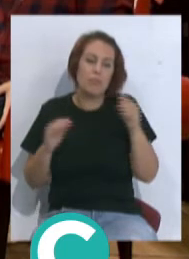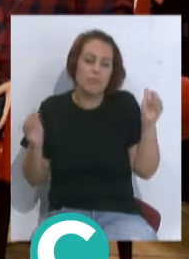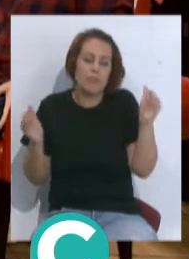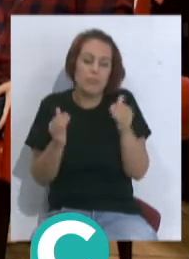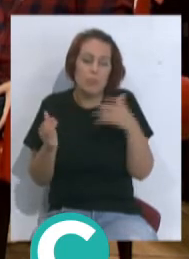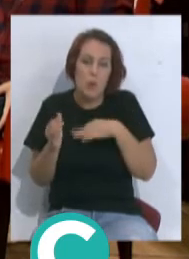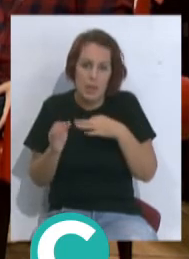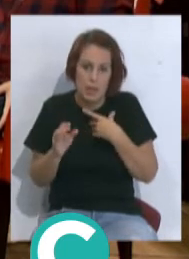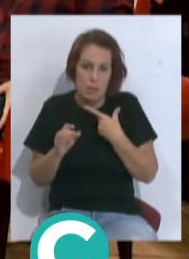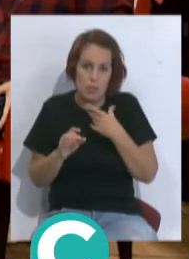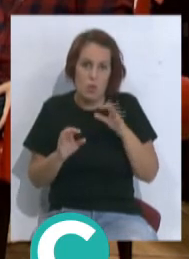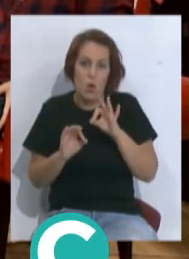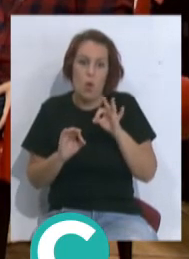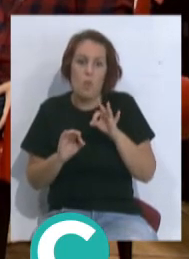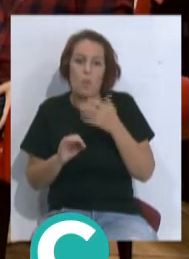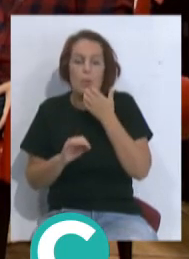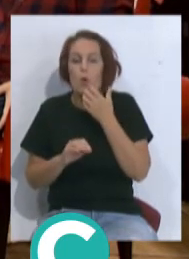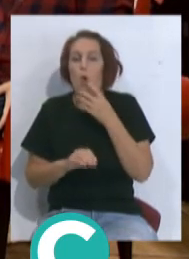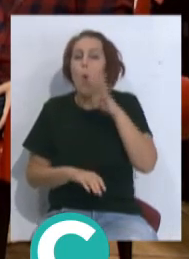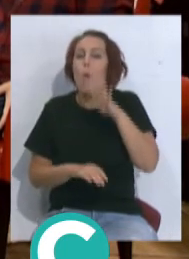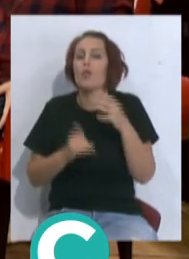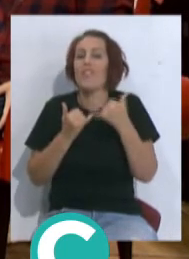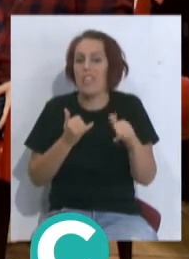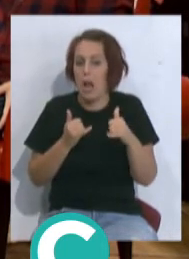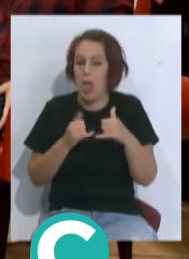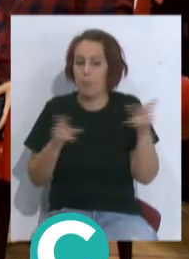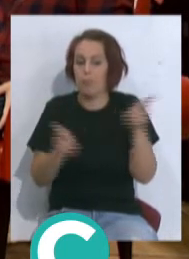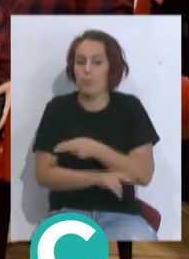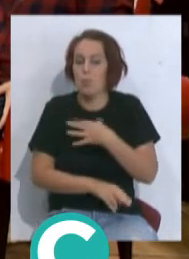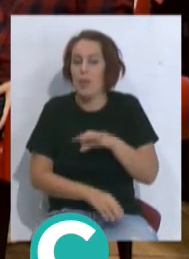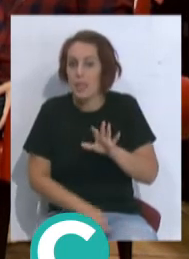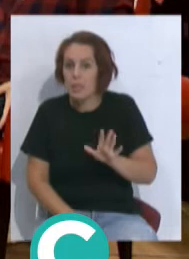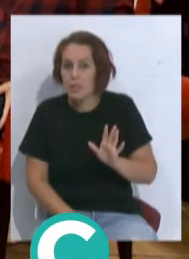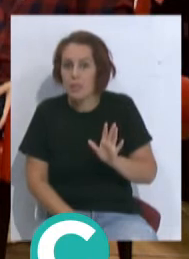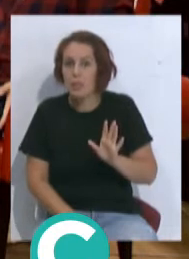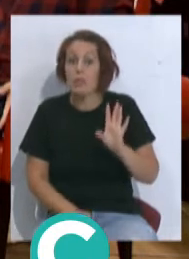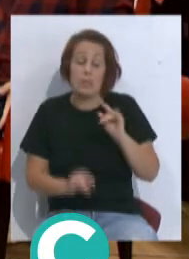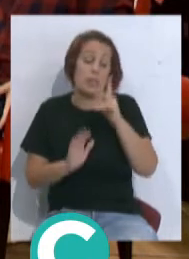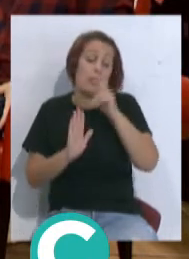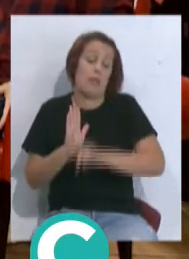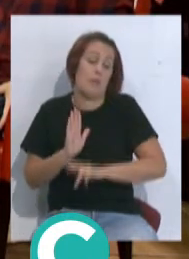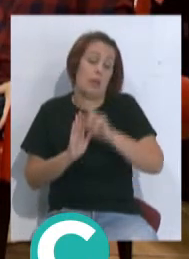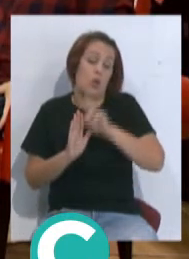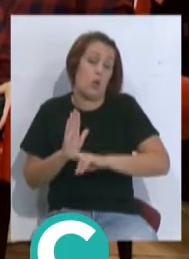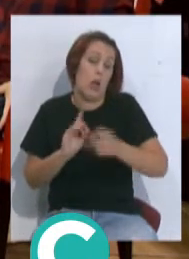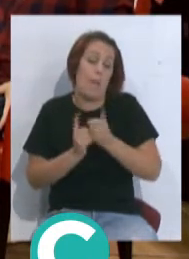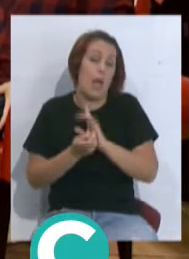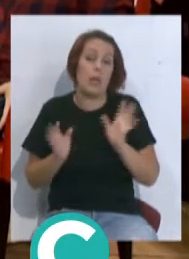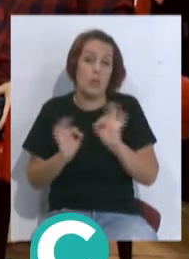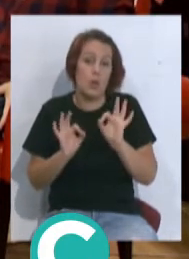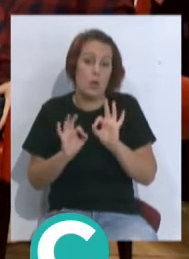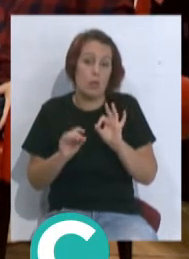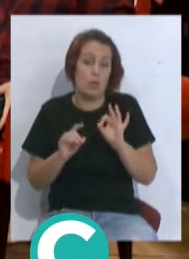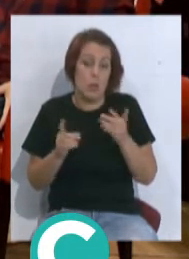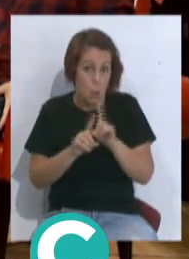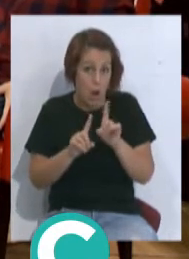¿puedes cargarte, por ejemplo, los cuartos de final ahora mismo y solo hacer una criba? Cambiando el reglamento igual que pero cuando se instituyeron los cuartos.